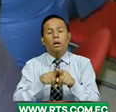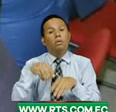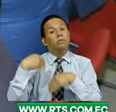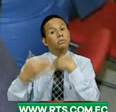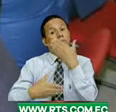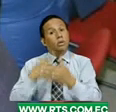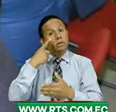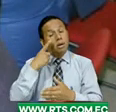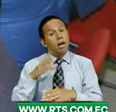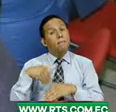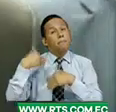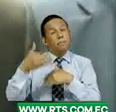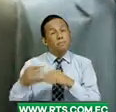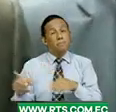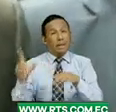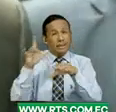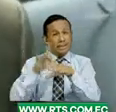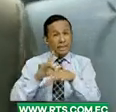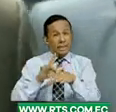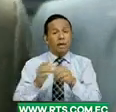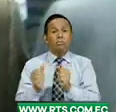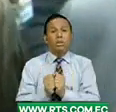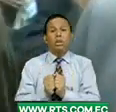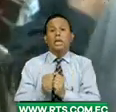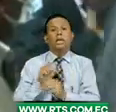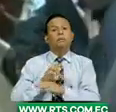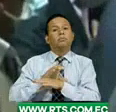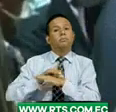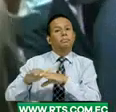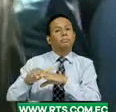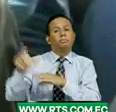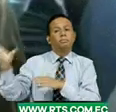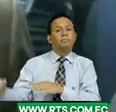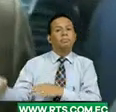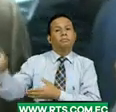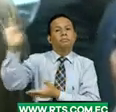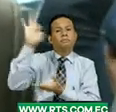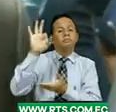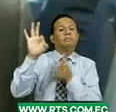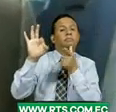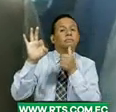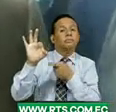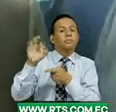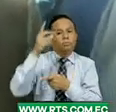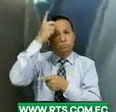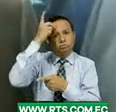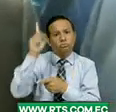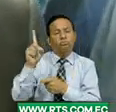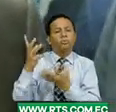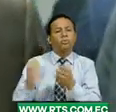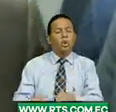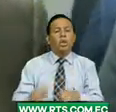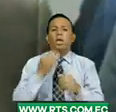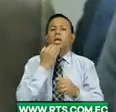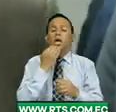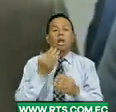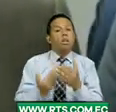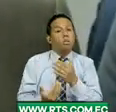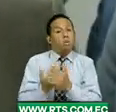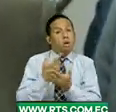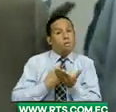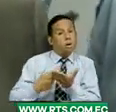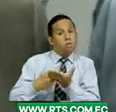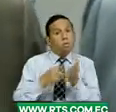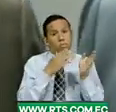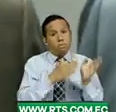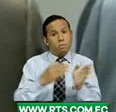pero para aquella reunión habrá un invitado que tomará las decisiones. Hemos convenido en tener una nueva reunión en donde